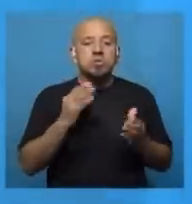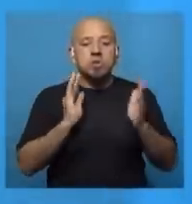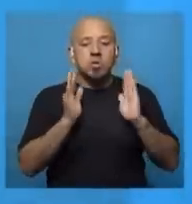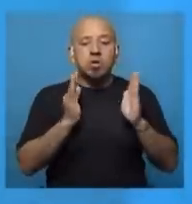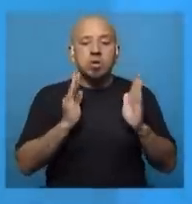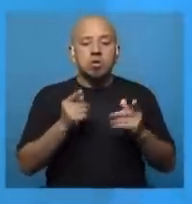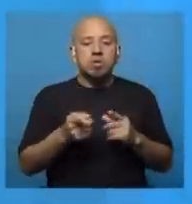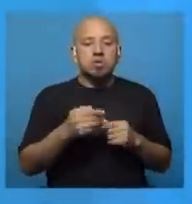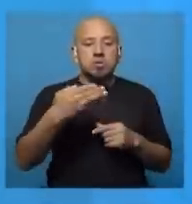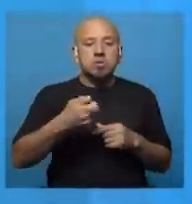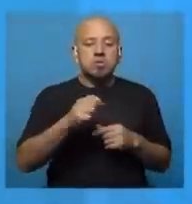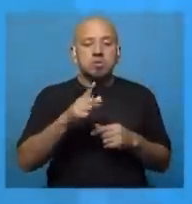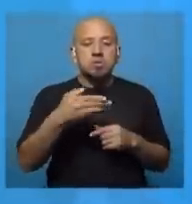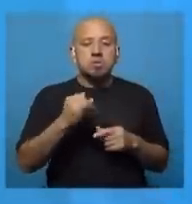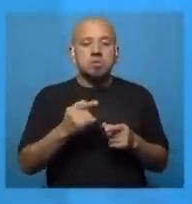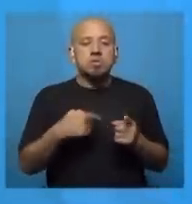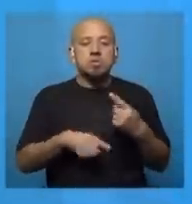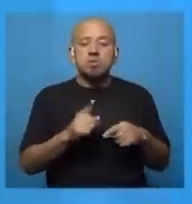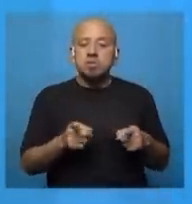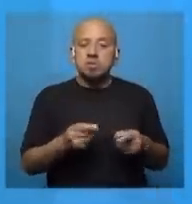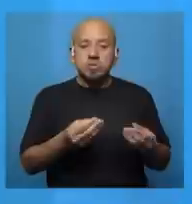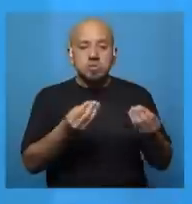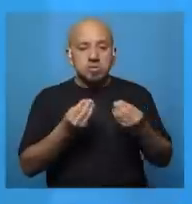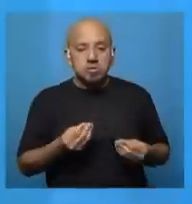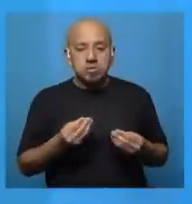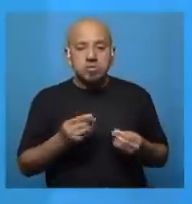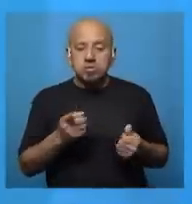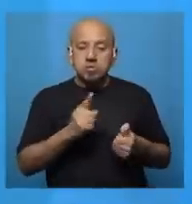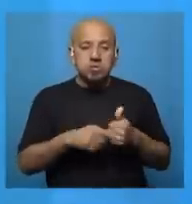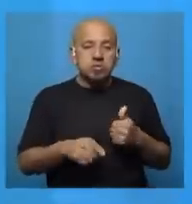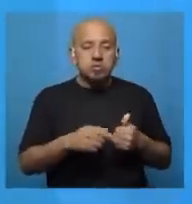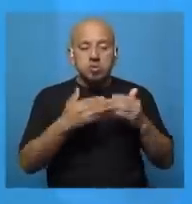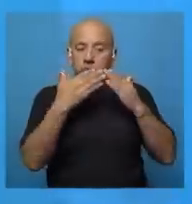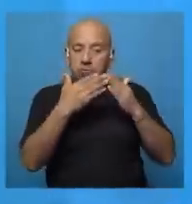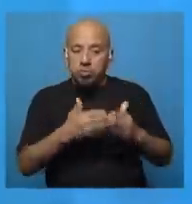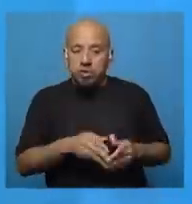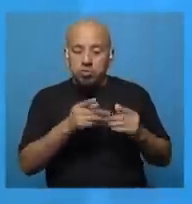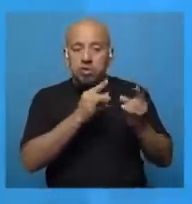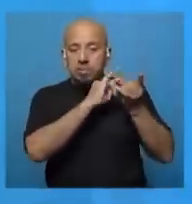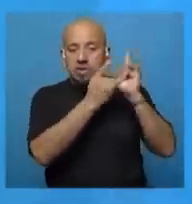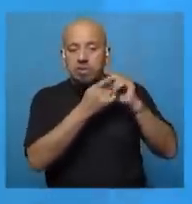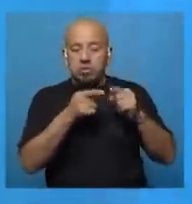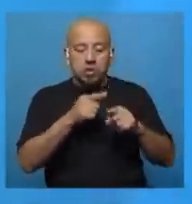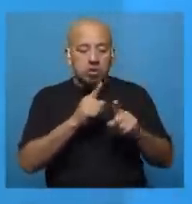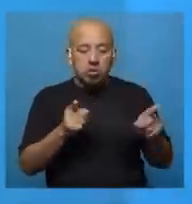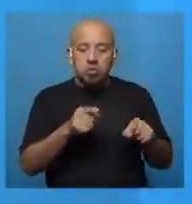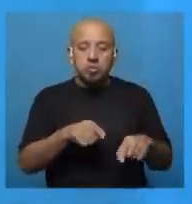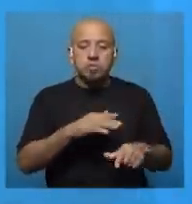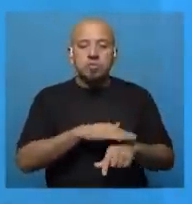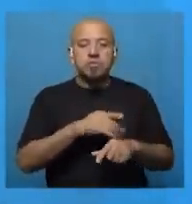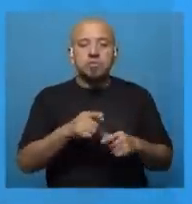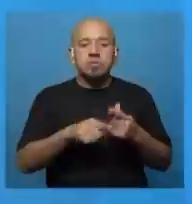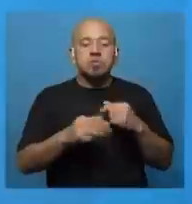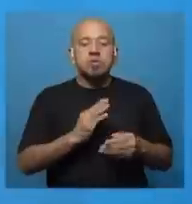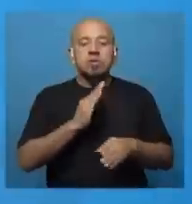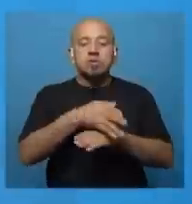de Merced con el doctor balbi y no se nos dieron los contenidos ni en la interpelación ni luego cuando por la vía de la ley